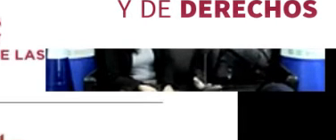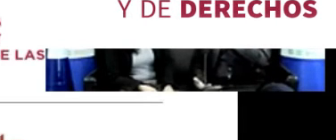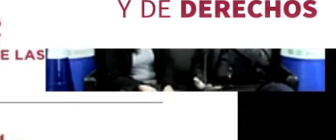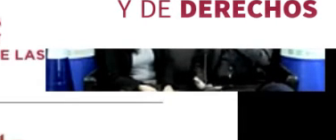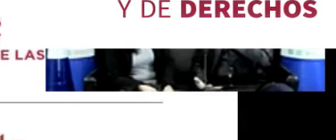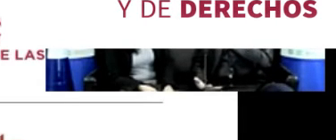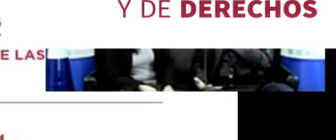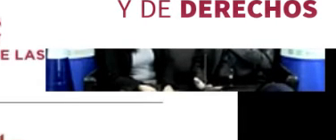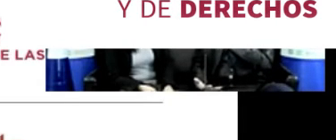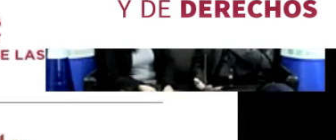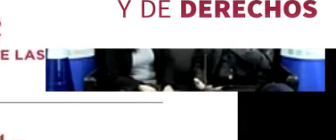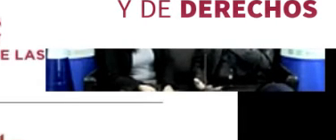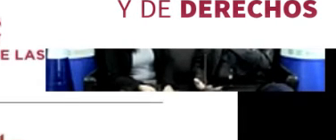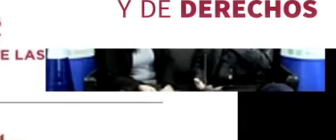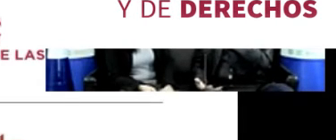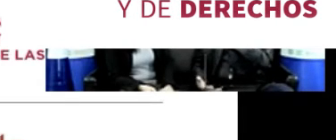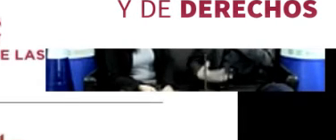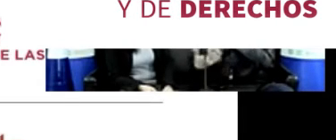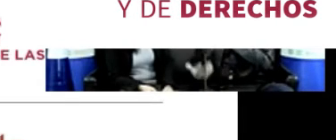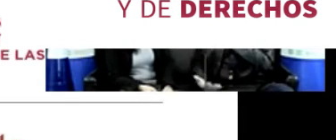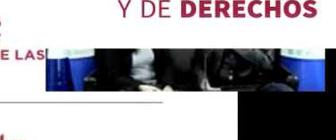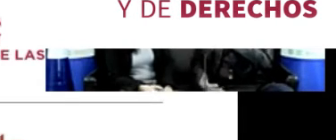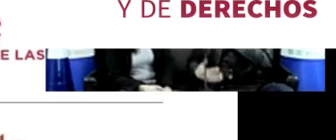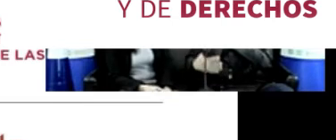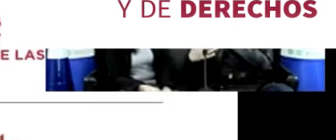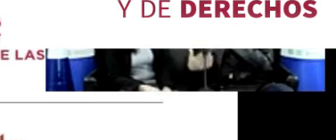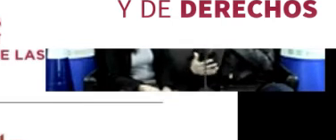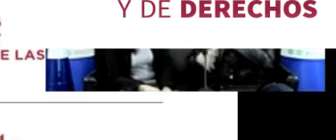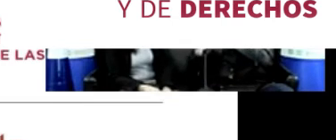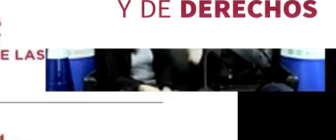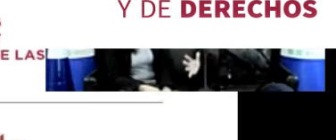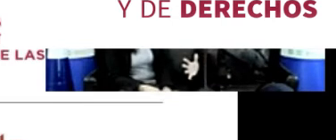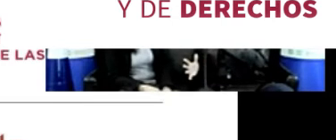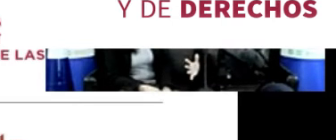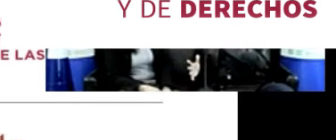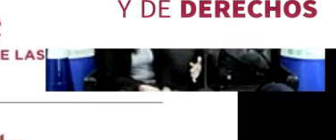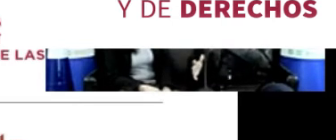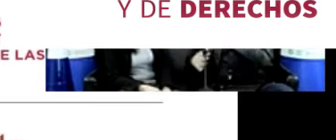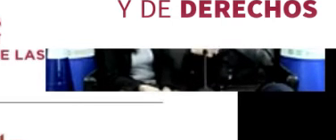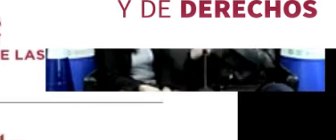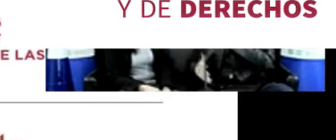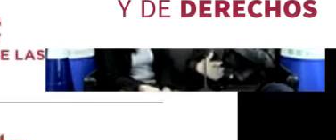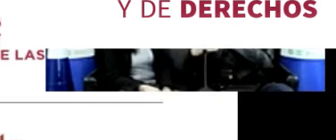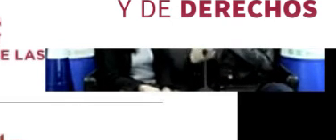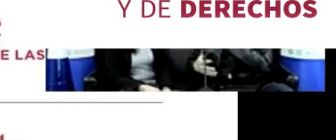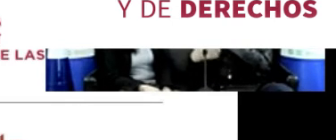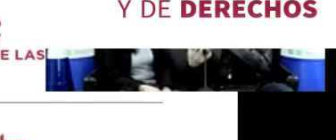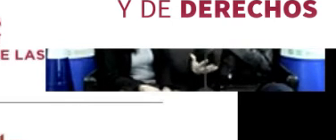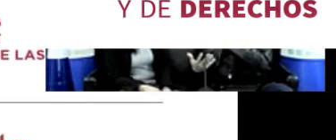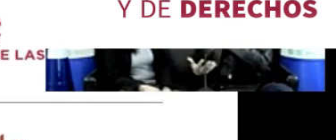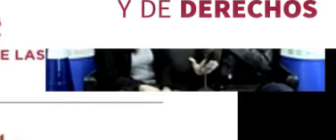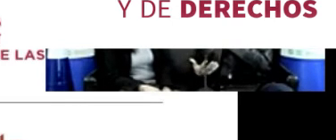menos buenas de este consumo? De tu consumo, y sobre eso sin criticar, pero vas creando